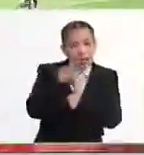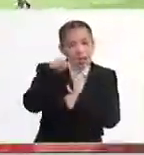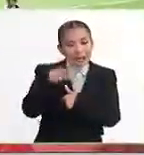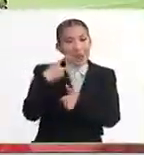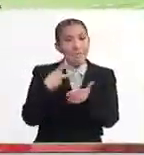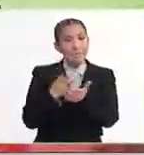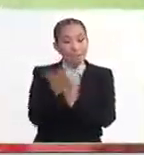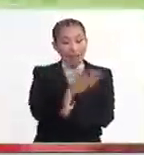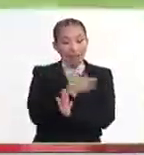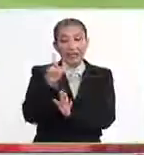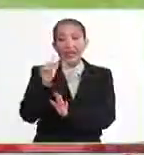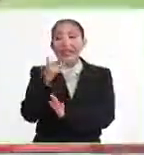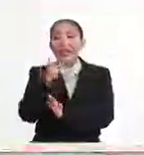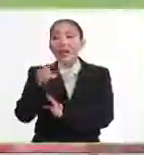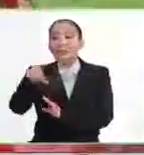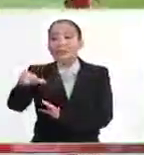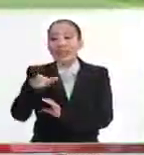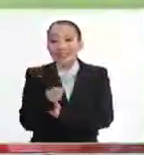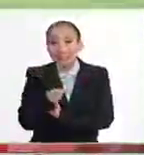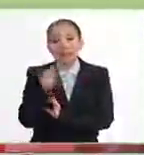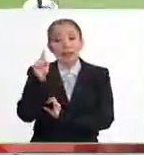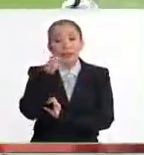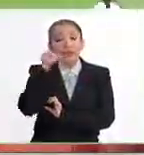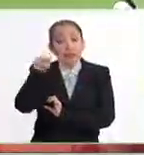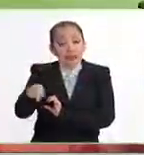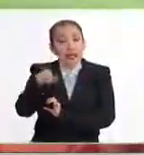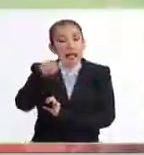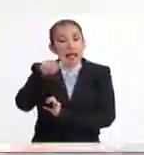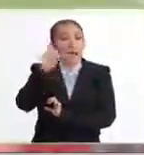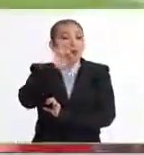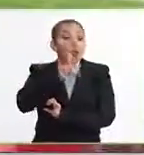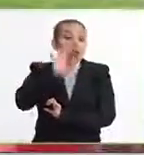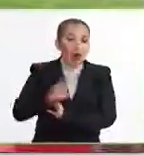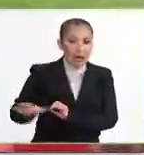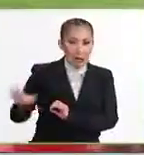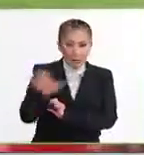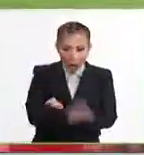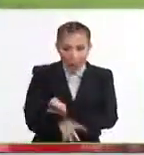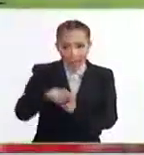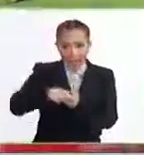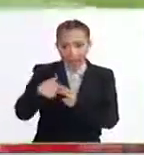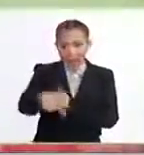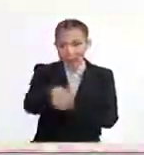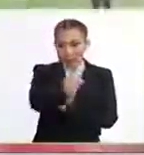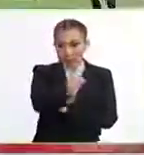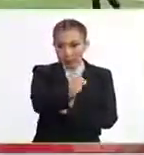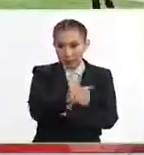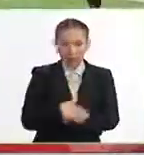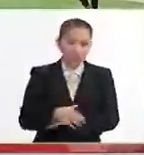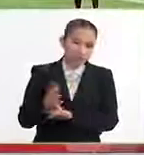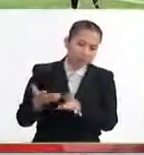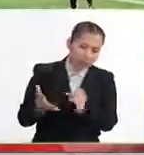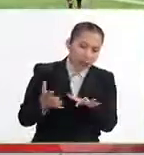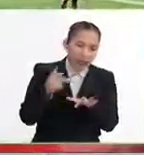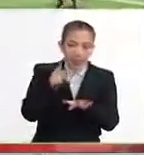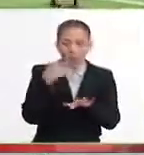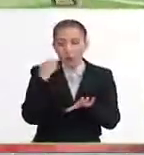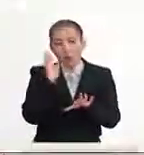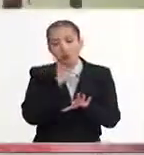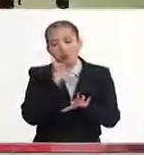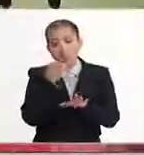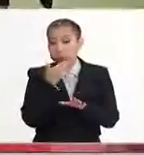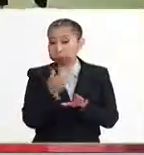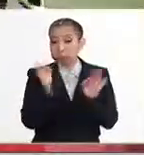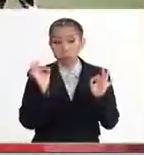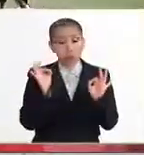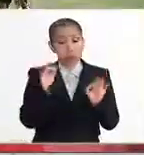es el previo a la Liga MX, que se supone, la Liga MX Femenil, que se supone iniciará en septiembre. Por lo menos fue una situación muy